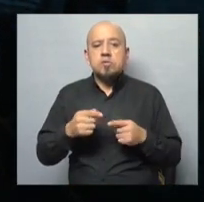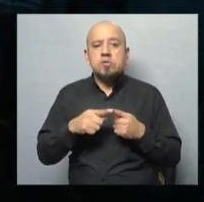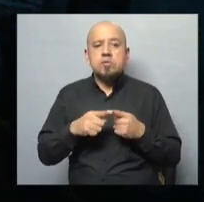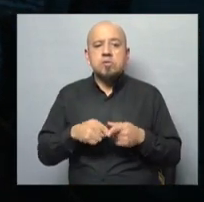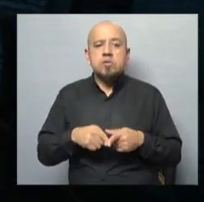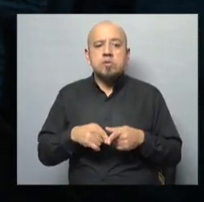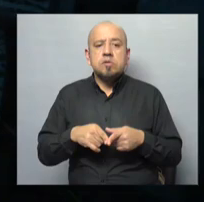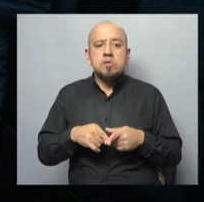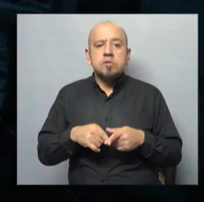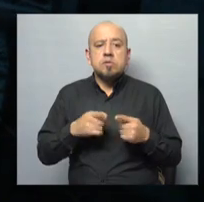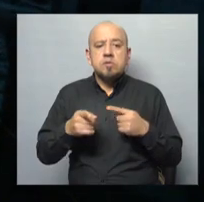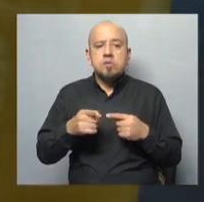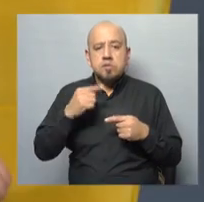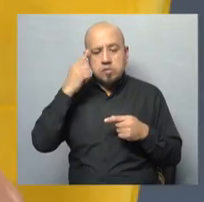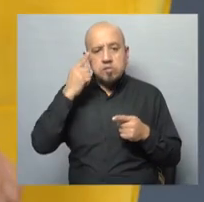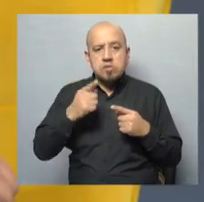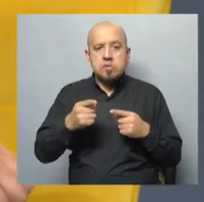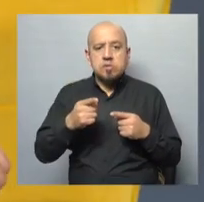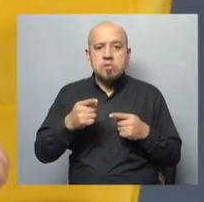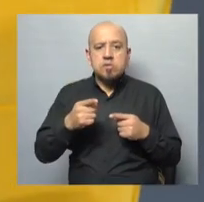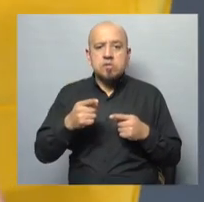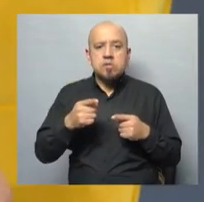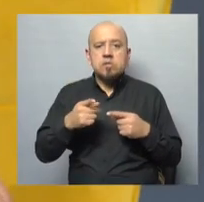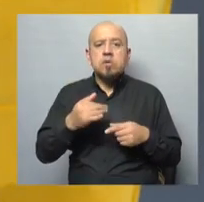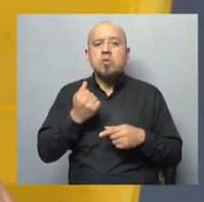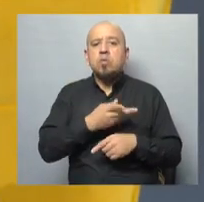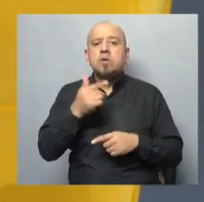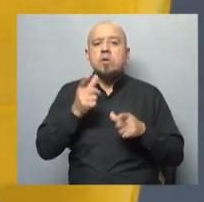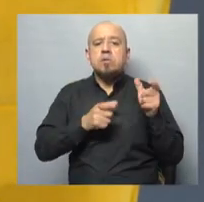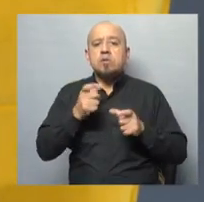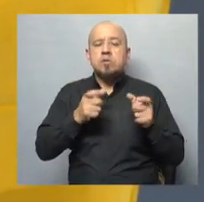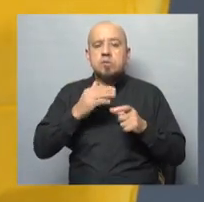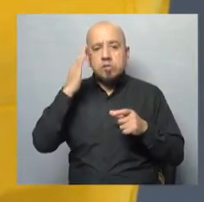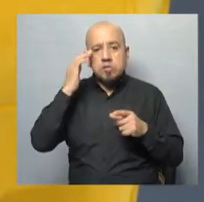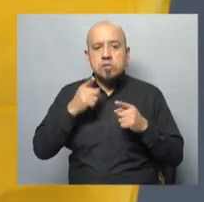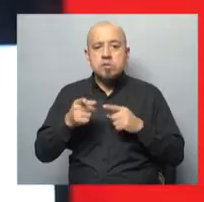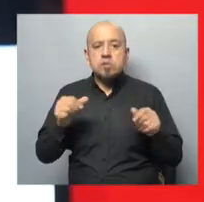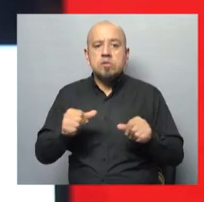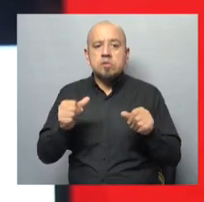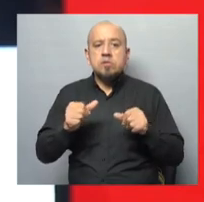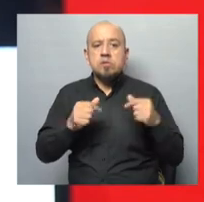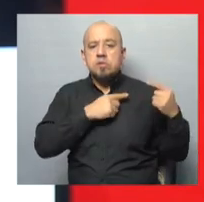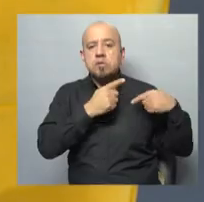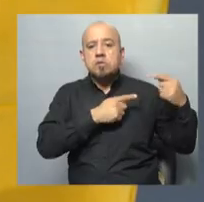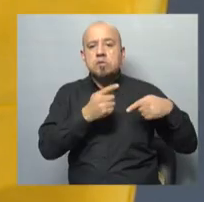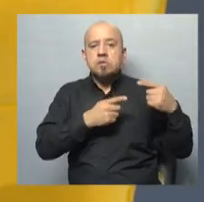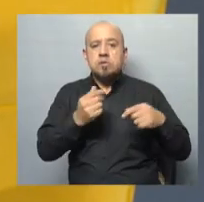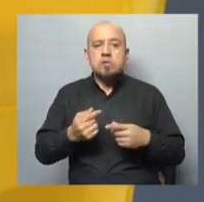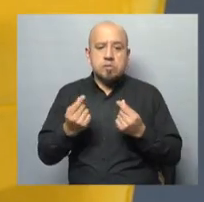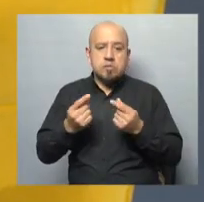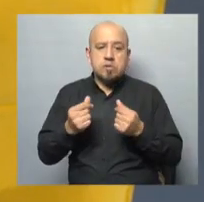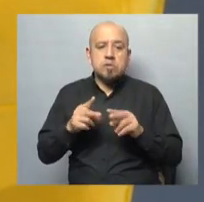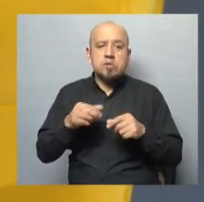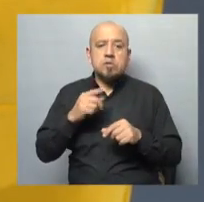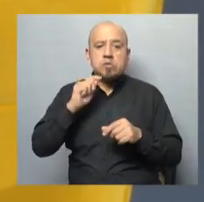tremendo no estaba pensando recién cuando hable hacen cuántas personas conozco que se pusieron a trabajar en series porque les da mucho dinero además es un